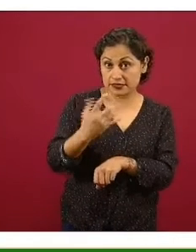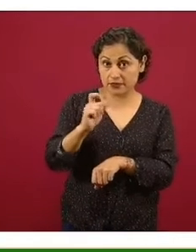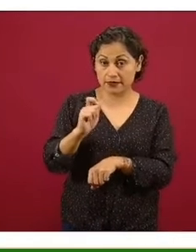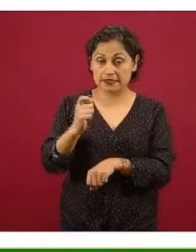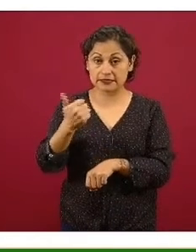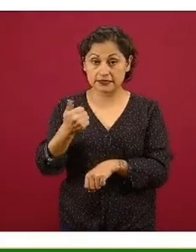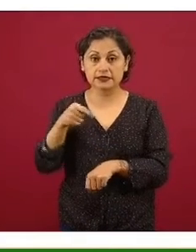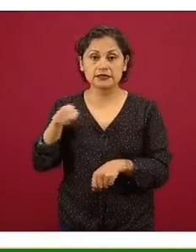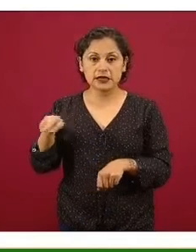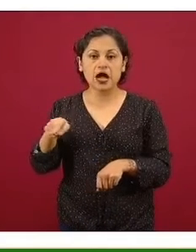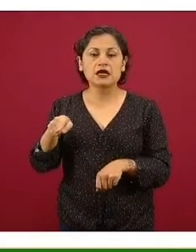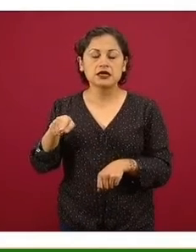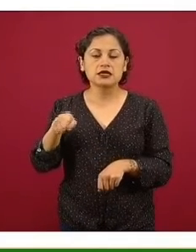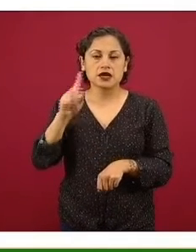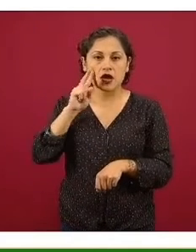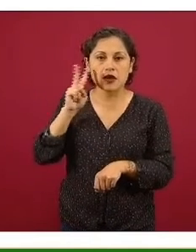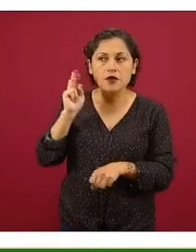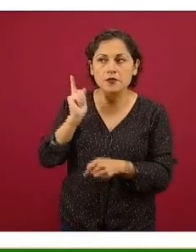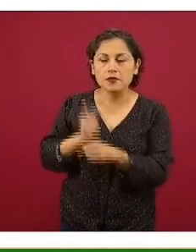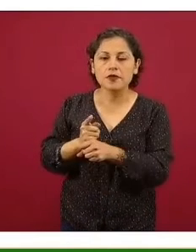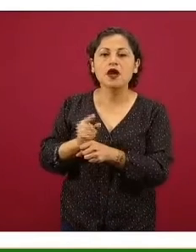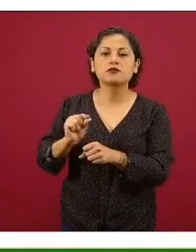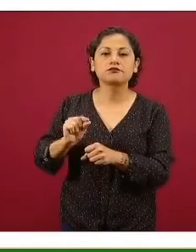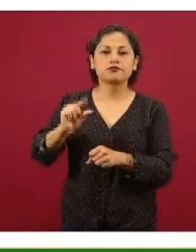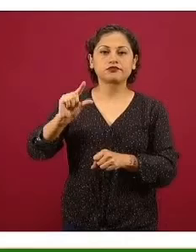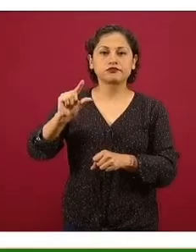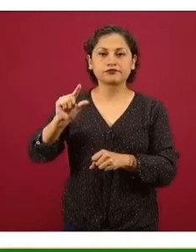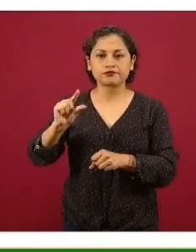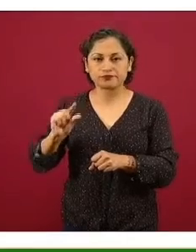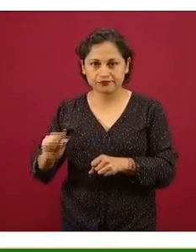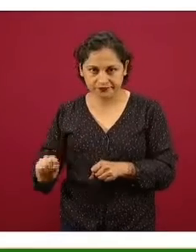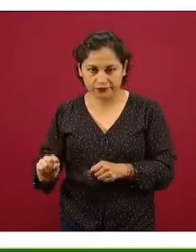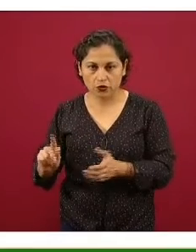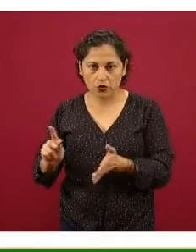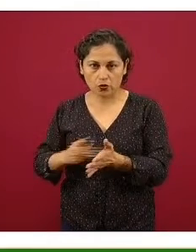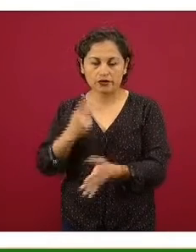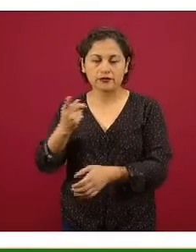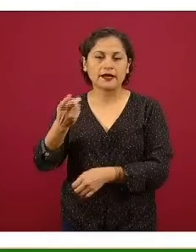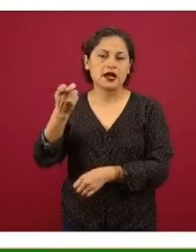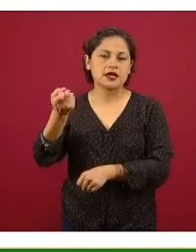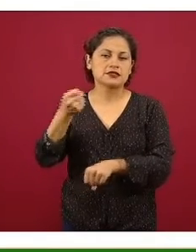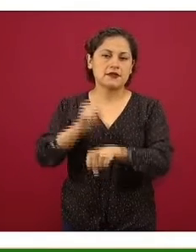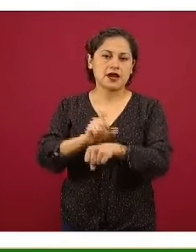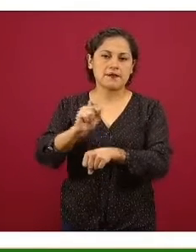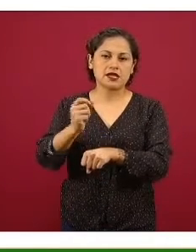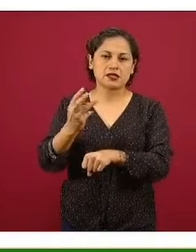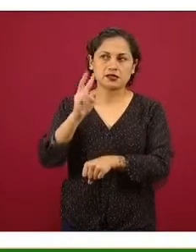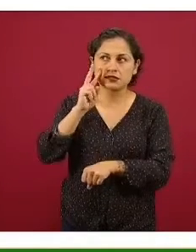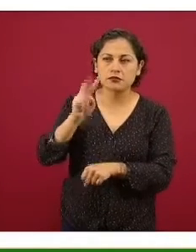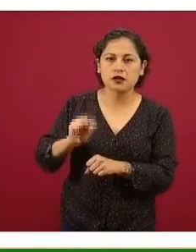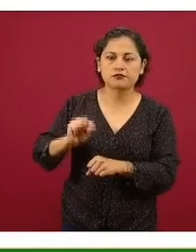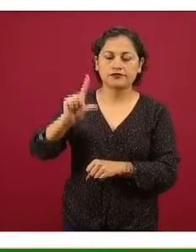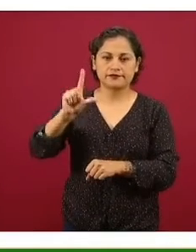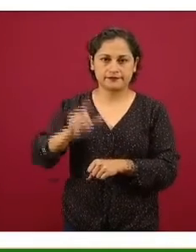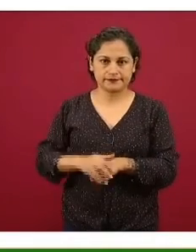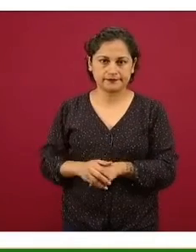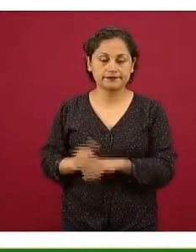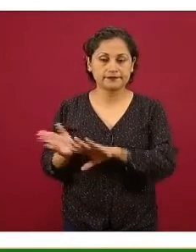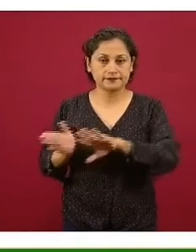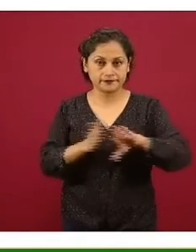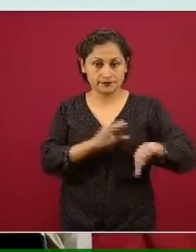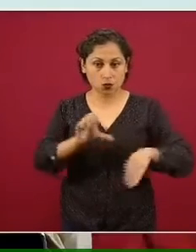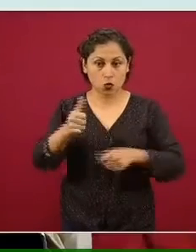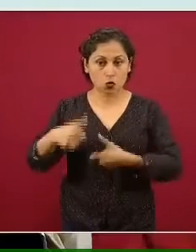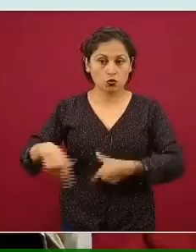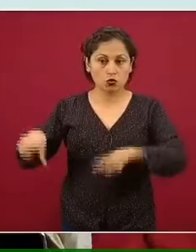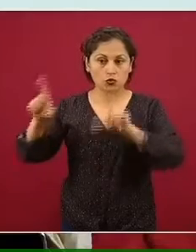además tuvieron un pico importante en la semana 23. Veamos la siguiente diapositiva. Aquí vemos entonces